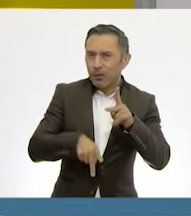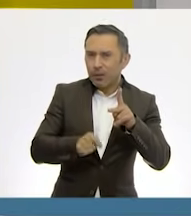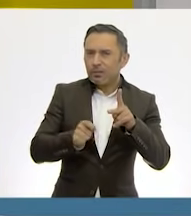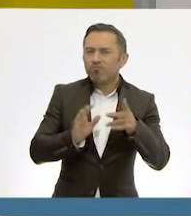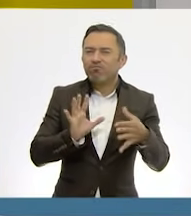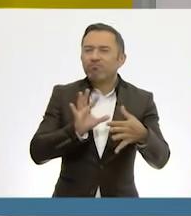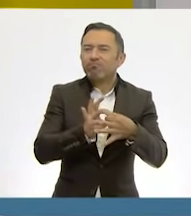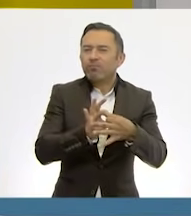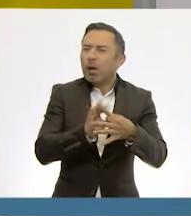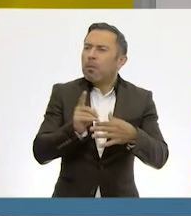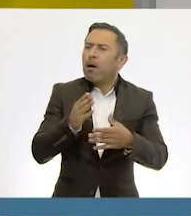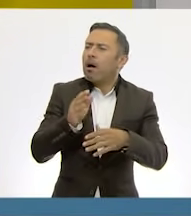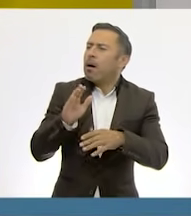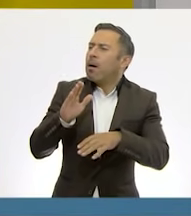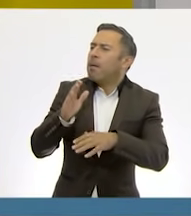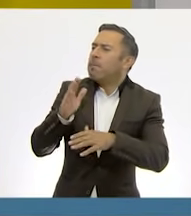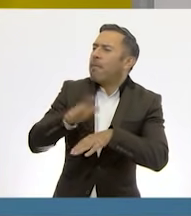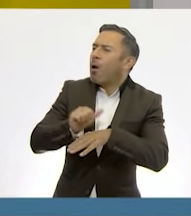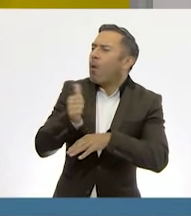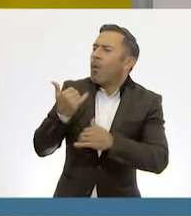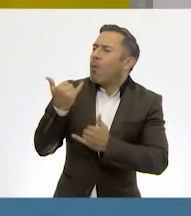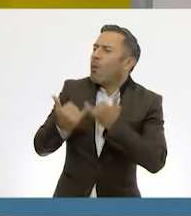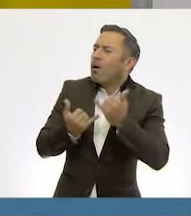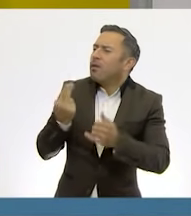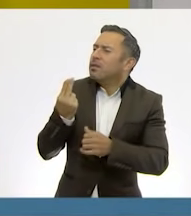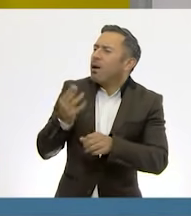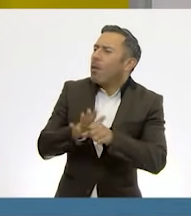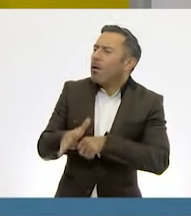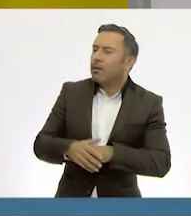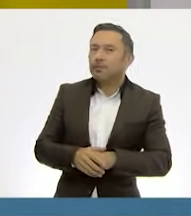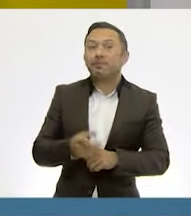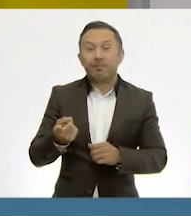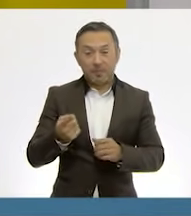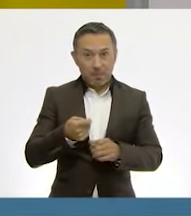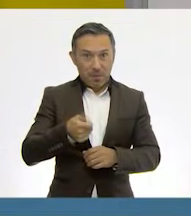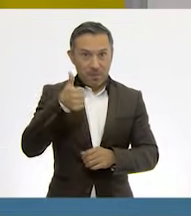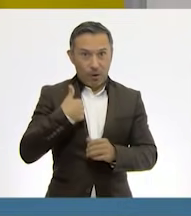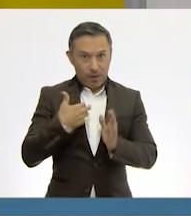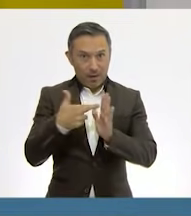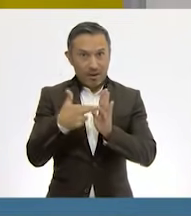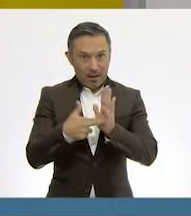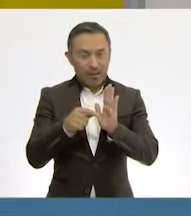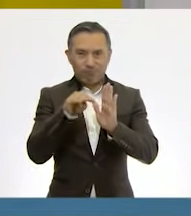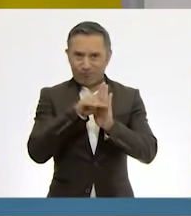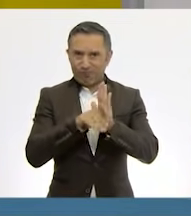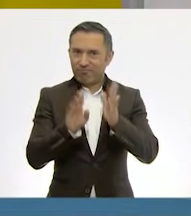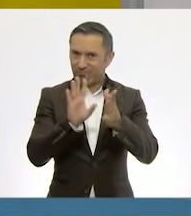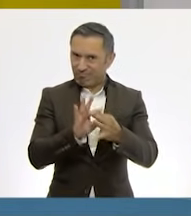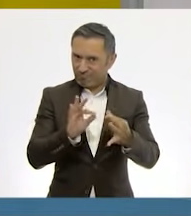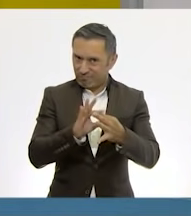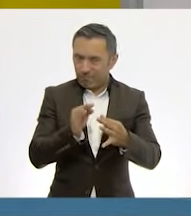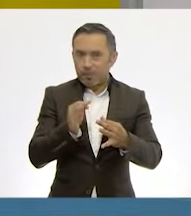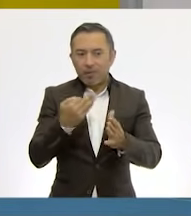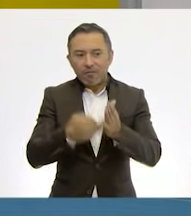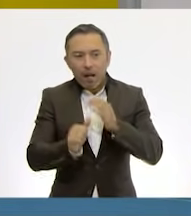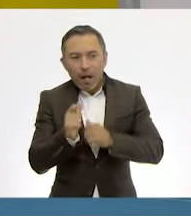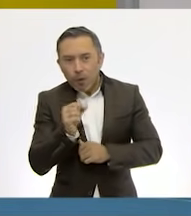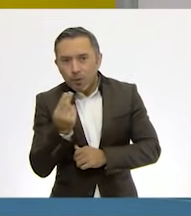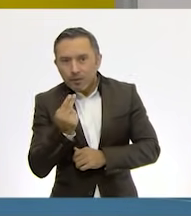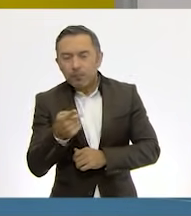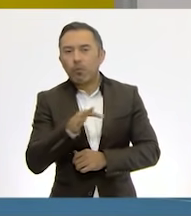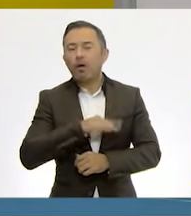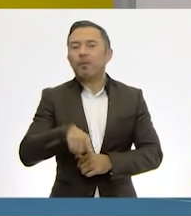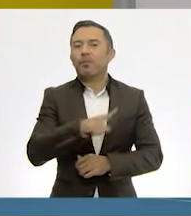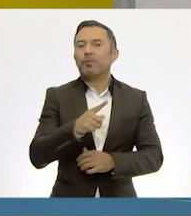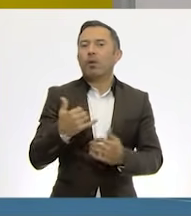Ok, pues primeramente voy a dar a conocer las reglas y todas las consideraciones que vamos a necesitar para realizar nuestro juego